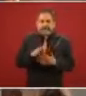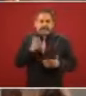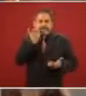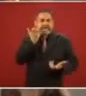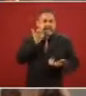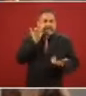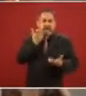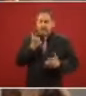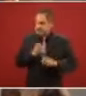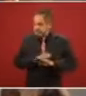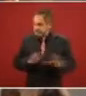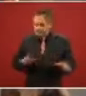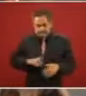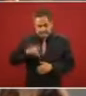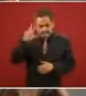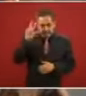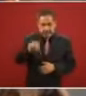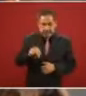No,